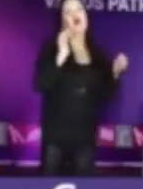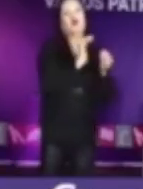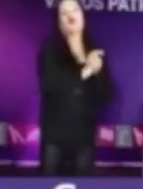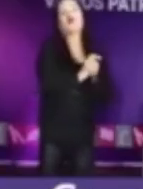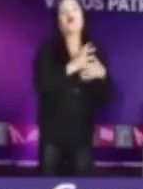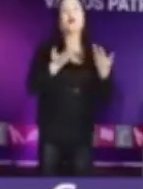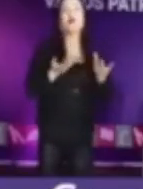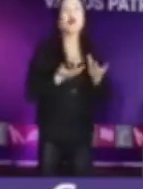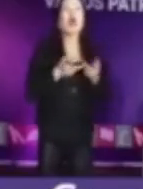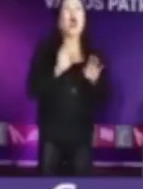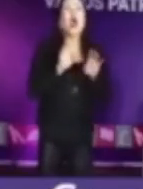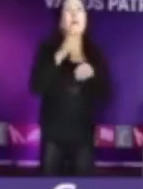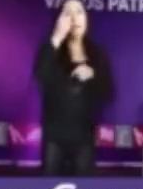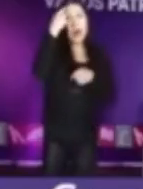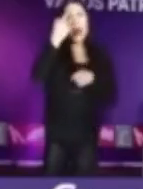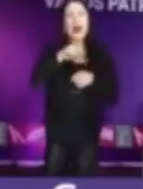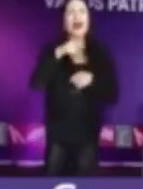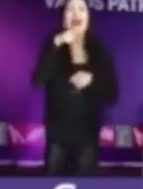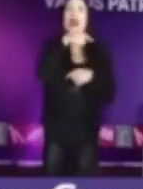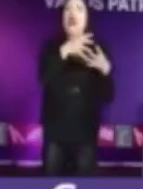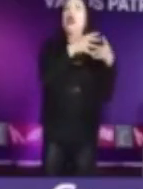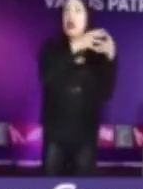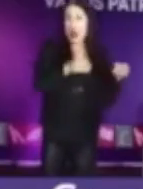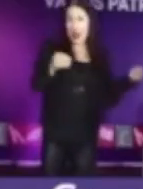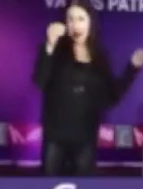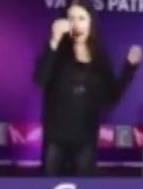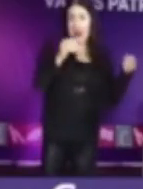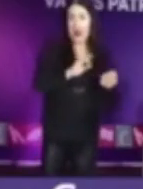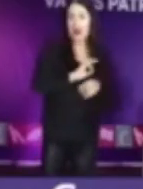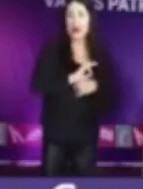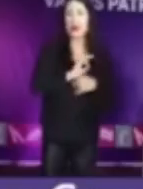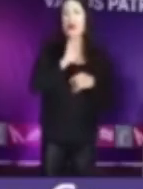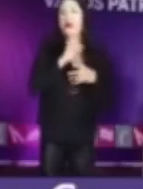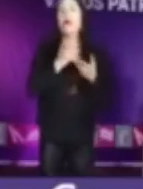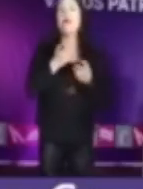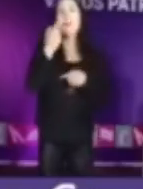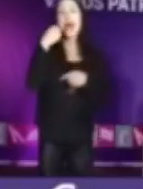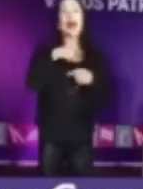con la esperanza de que desapareciera, de que fuera un fenómeno